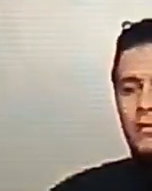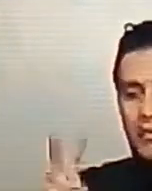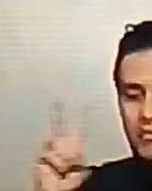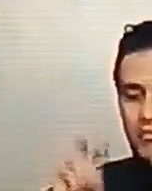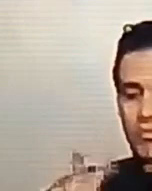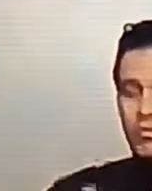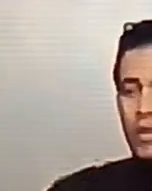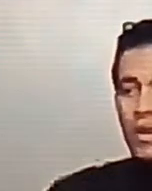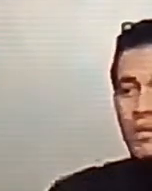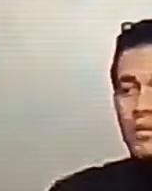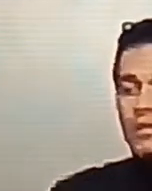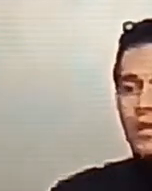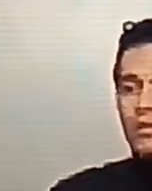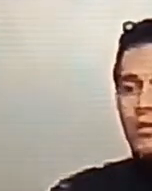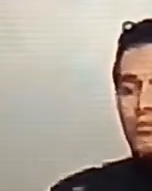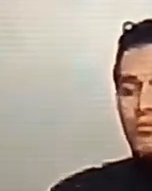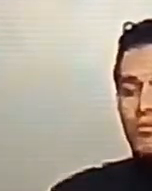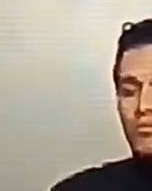corrupción de su socio,